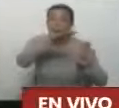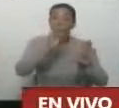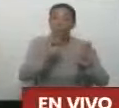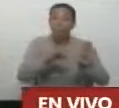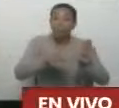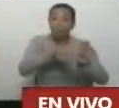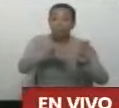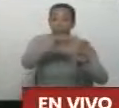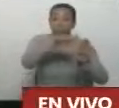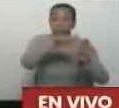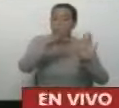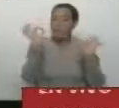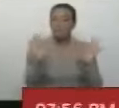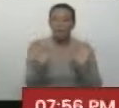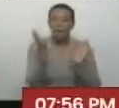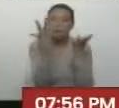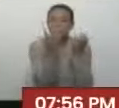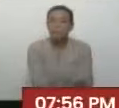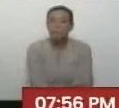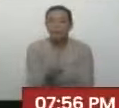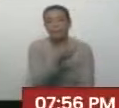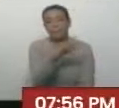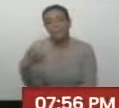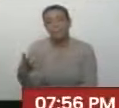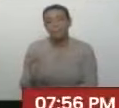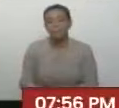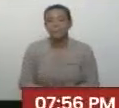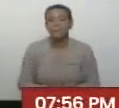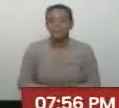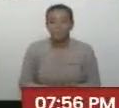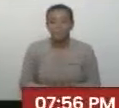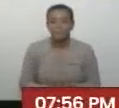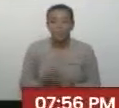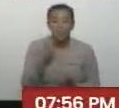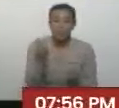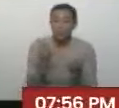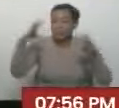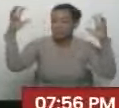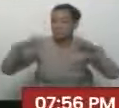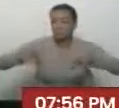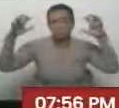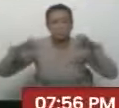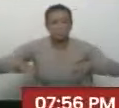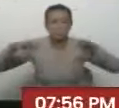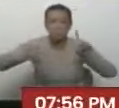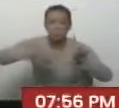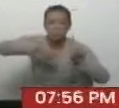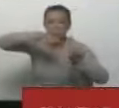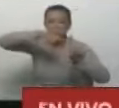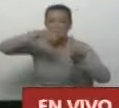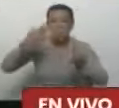Como aquí no ha llovido nada, así que está en blanco. Ahorita que hemos tenido tantas lluvias, ¿oíste?